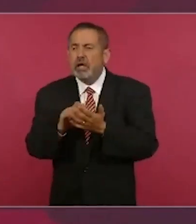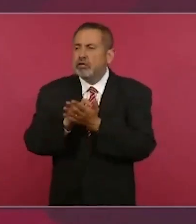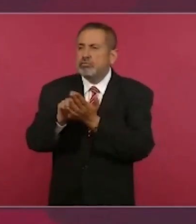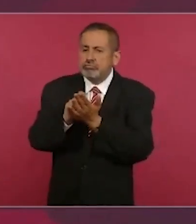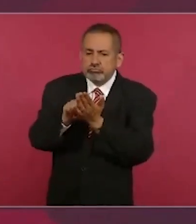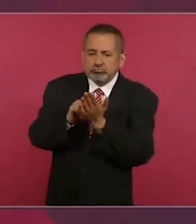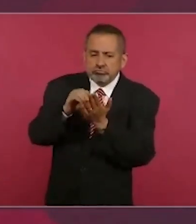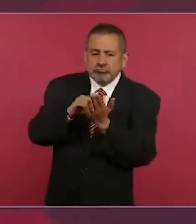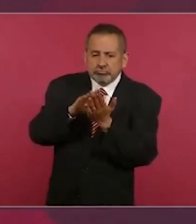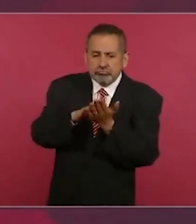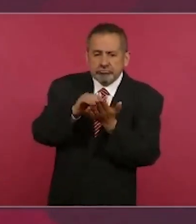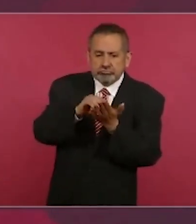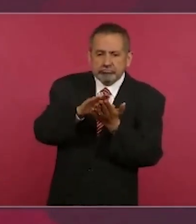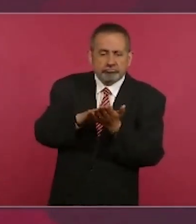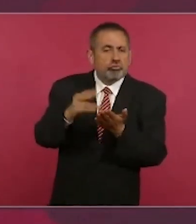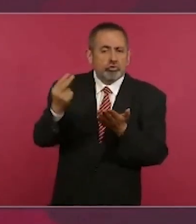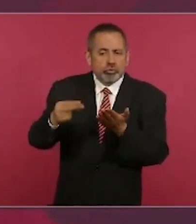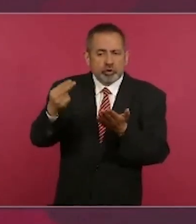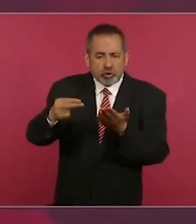y